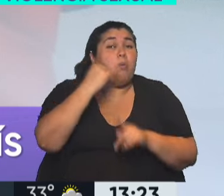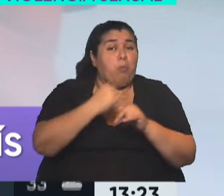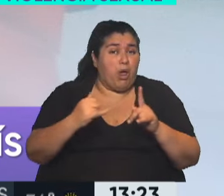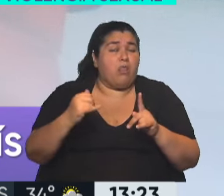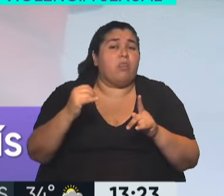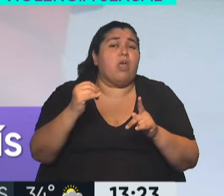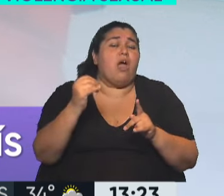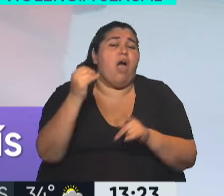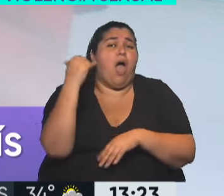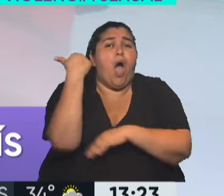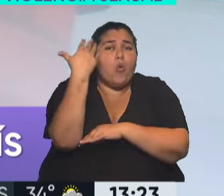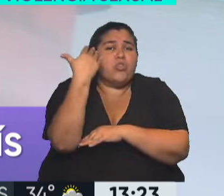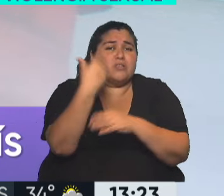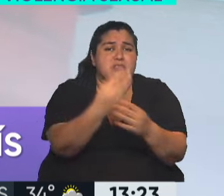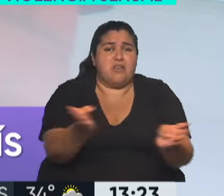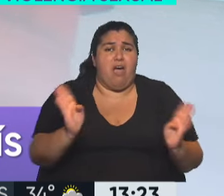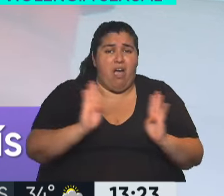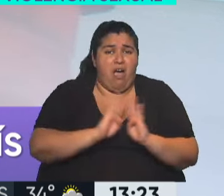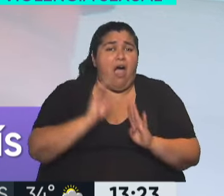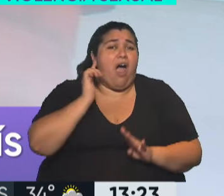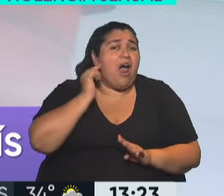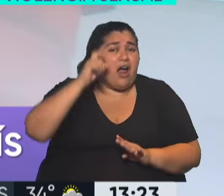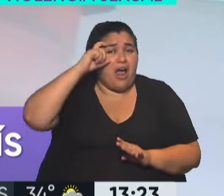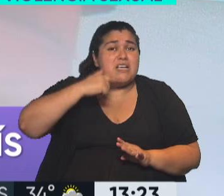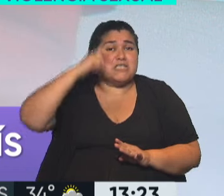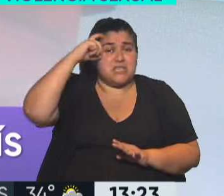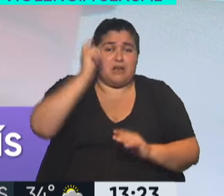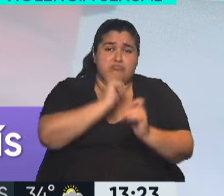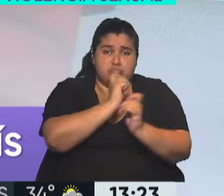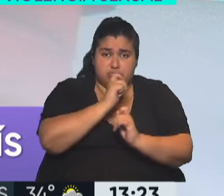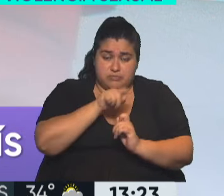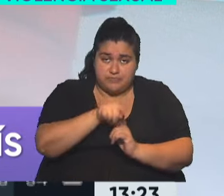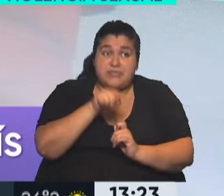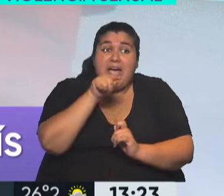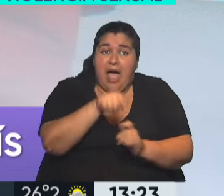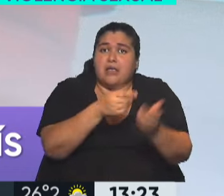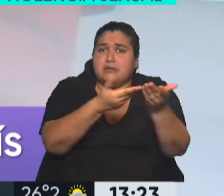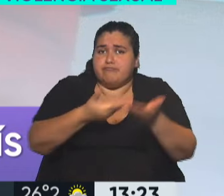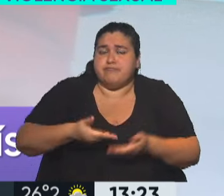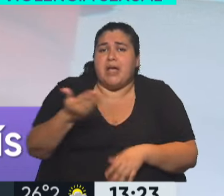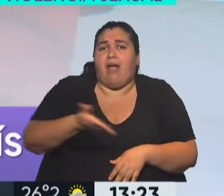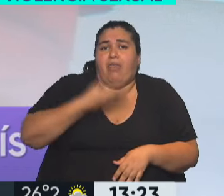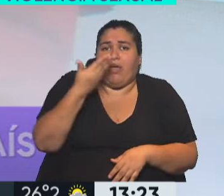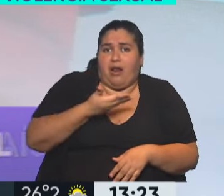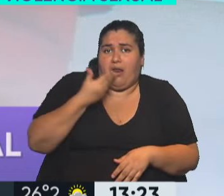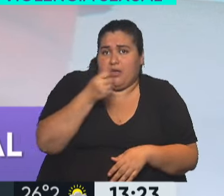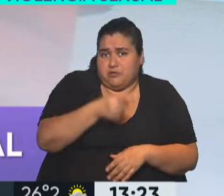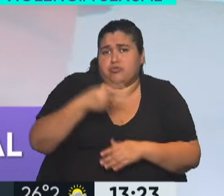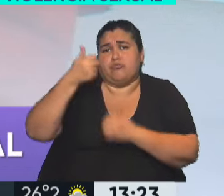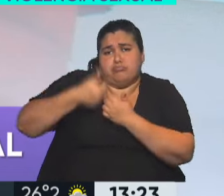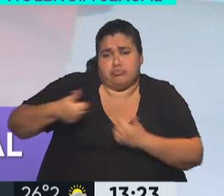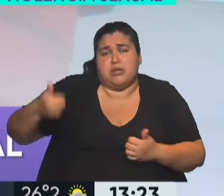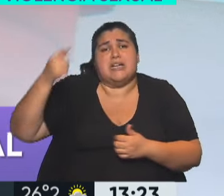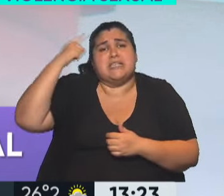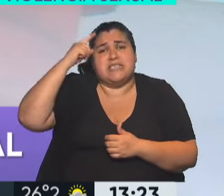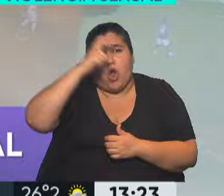la audiencia Cámara Gesell, donde se le va a recibir una declaración en presencia de psicólogo y visto